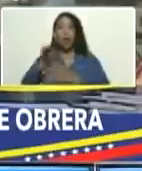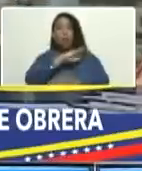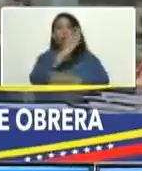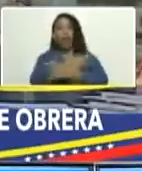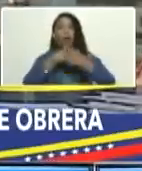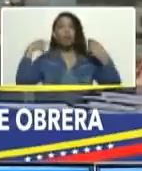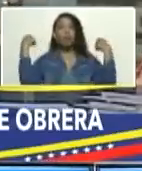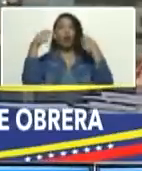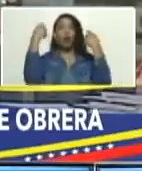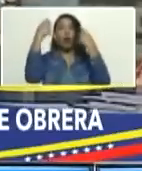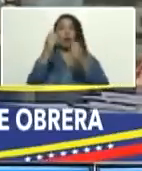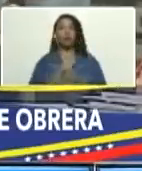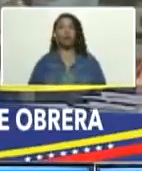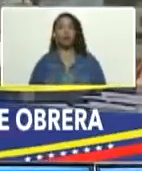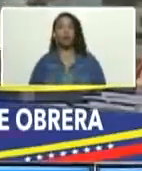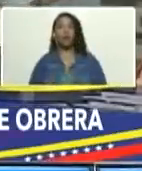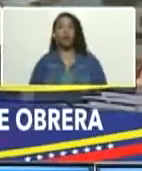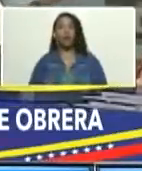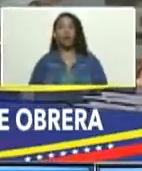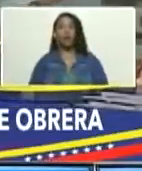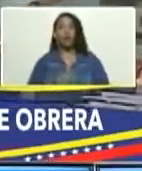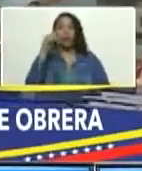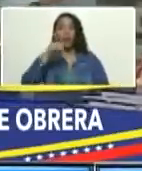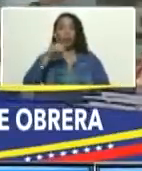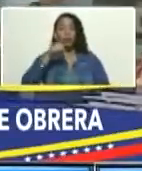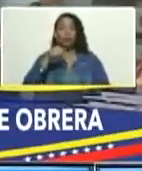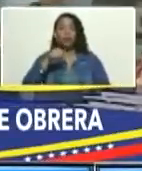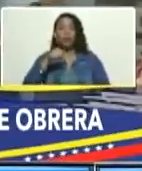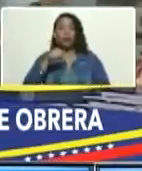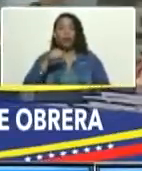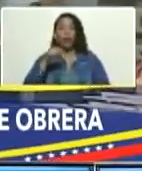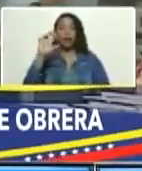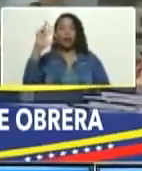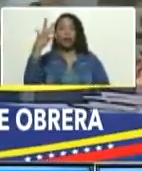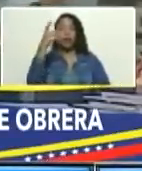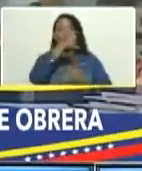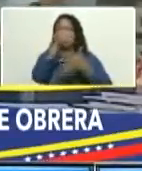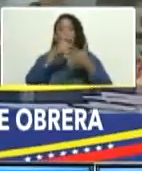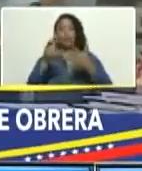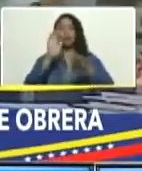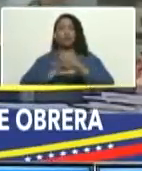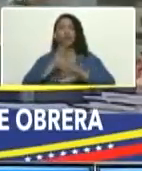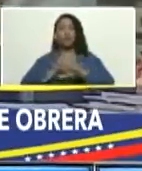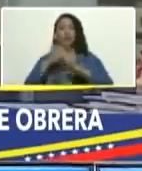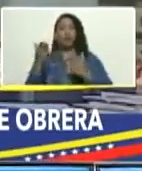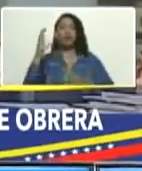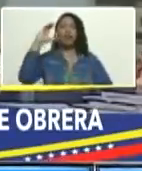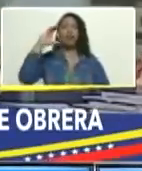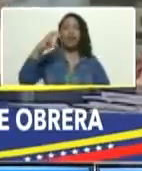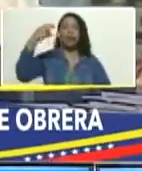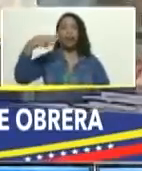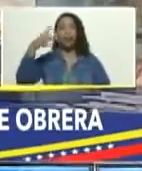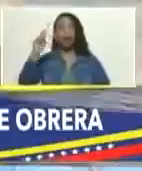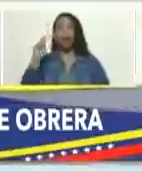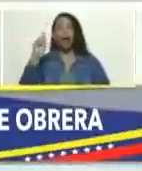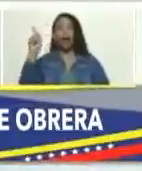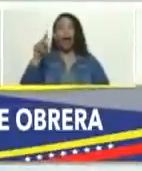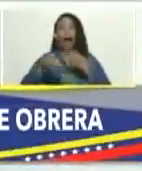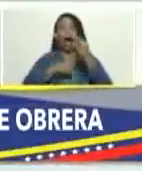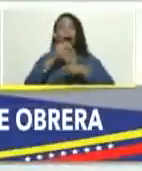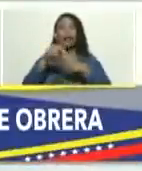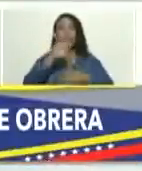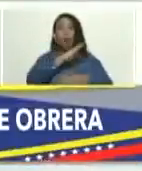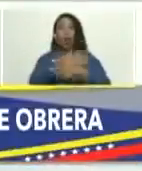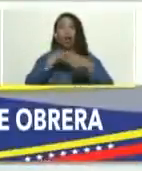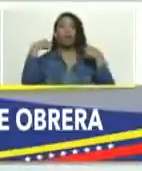popular. Esto forma parte de la tercera línea, porque los CPT forman parte del poder popular,